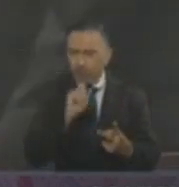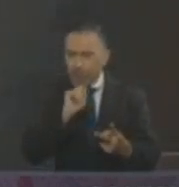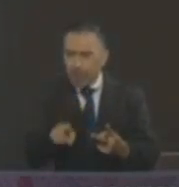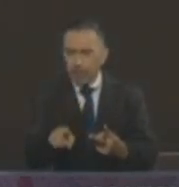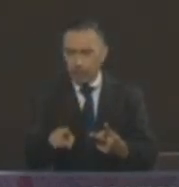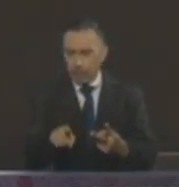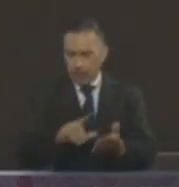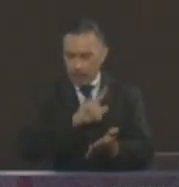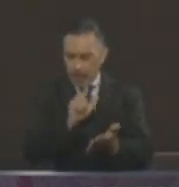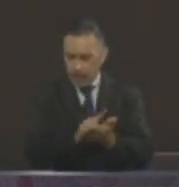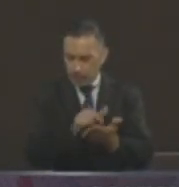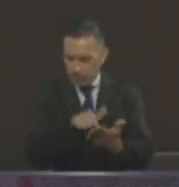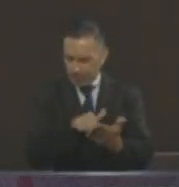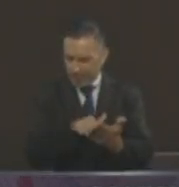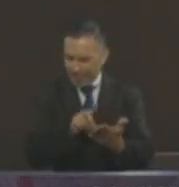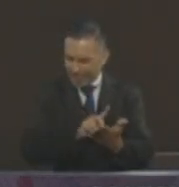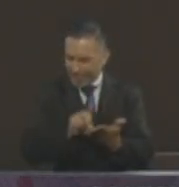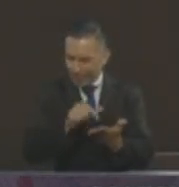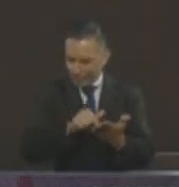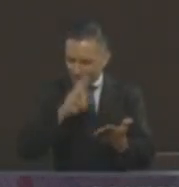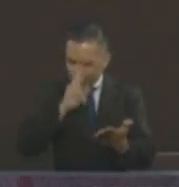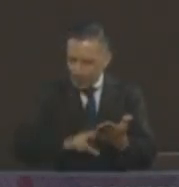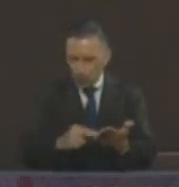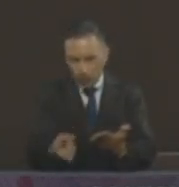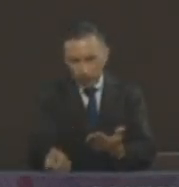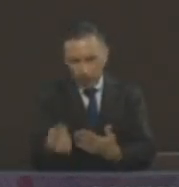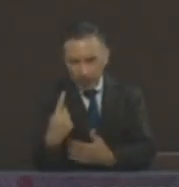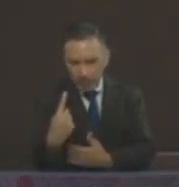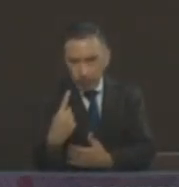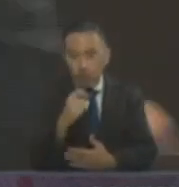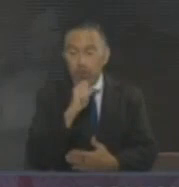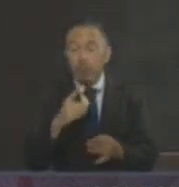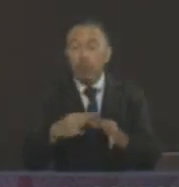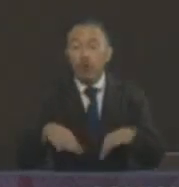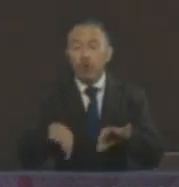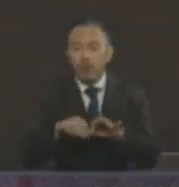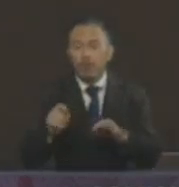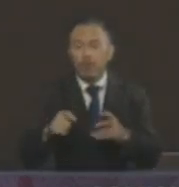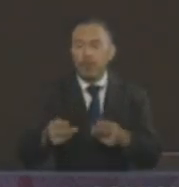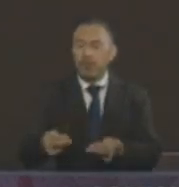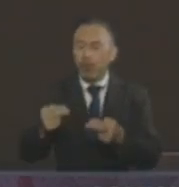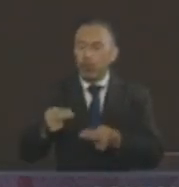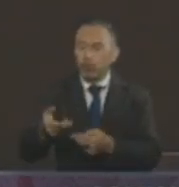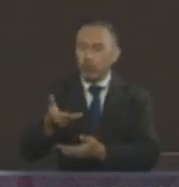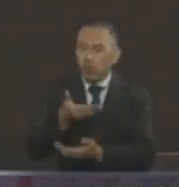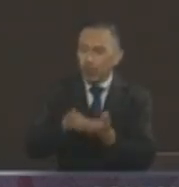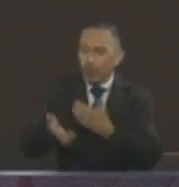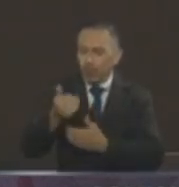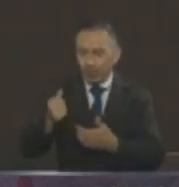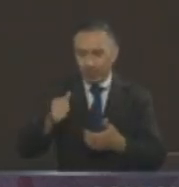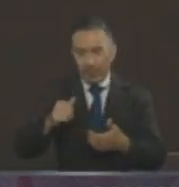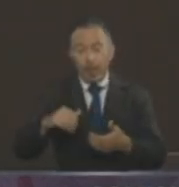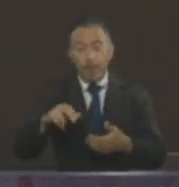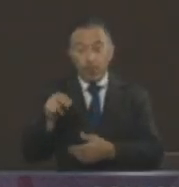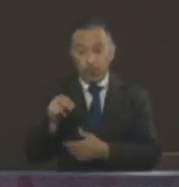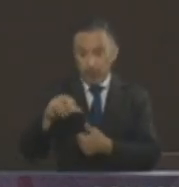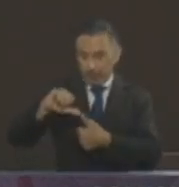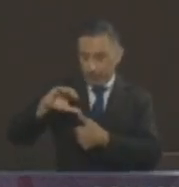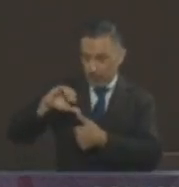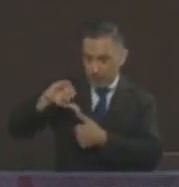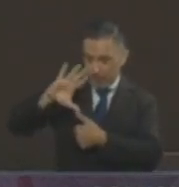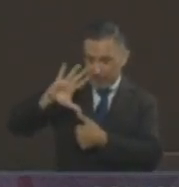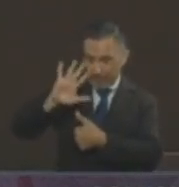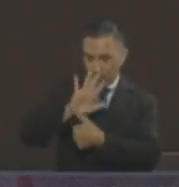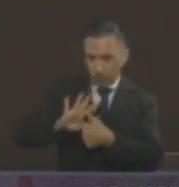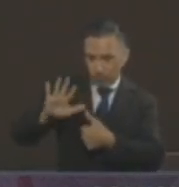derecho dichos acuerdos en términos generales son impulsar la competitividad económica de América del Norte y